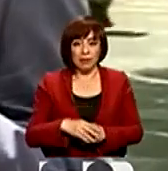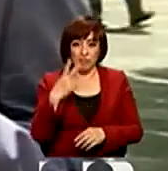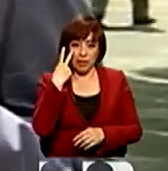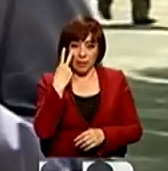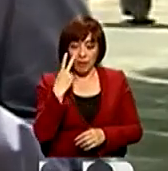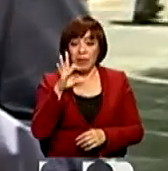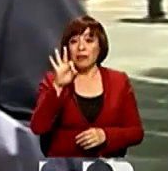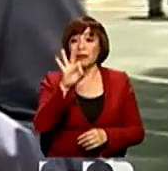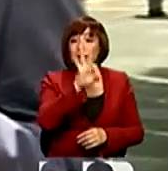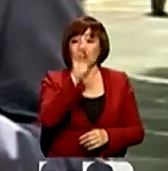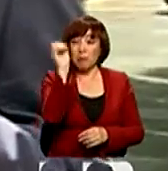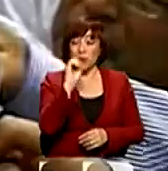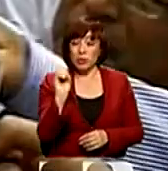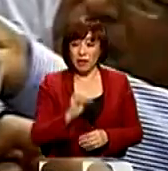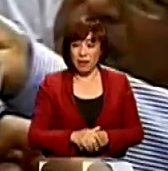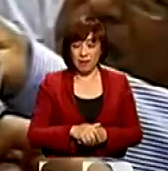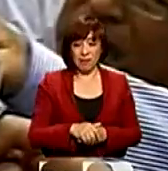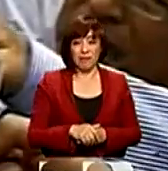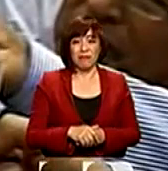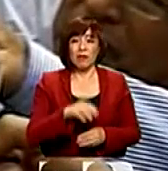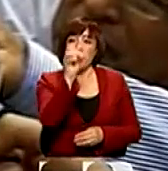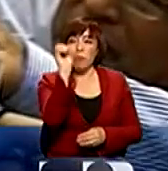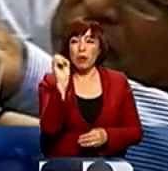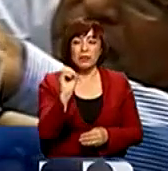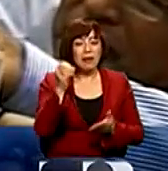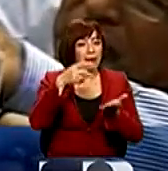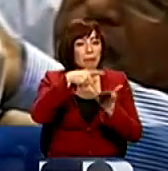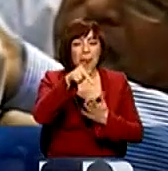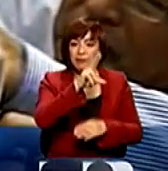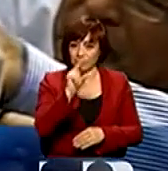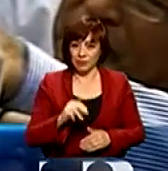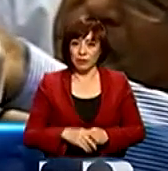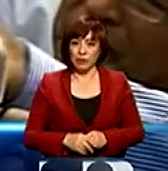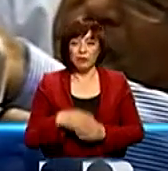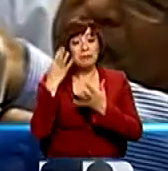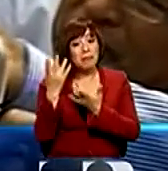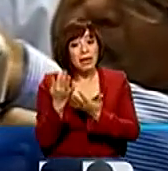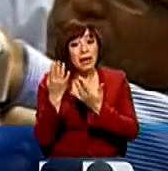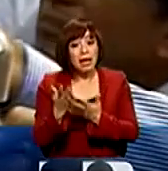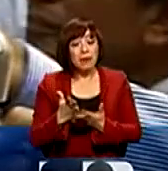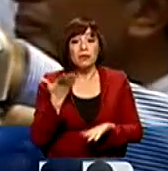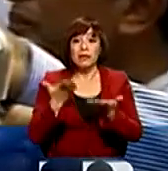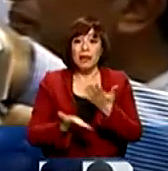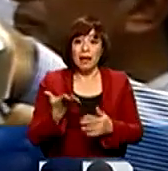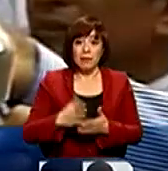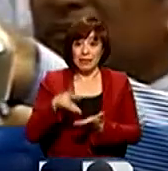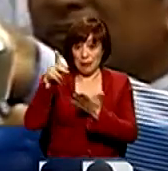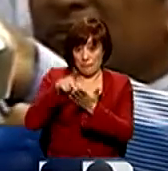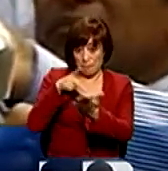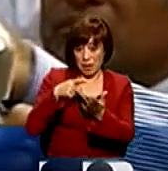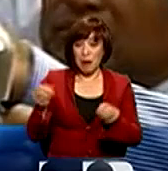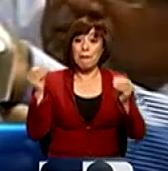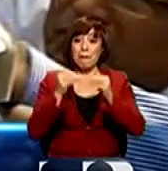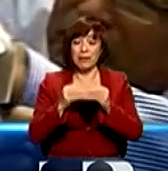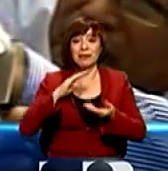el 99% de intereses. Hasta la fecha vamos 150 millones, pero apuntamos a que el fuerte de la recaudación va a ser en el mes de noviembre y